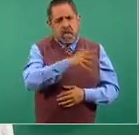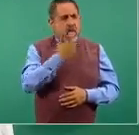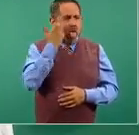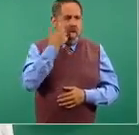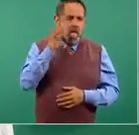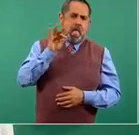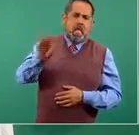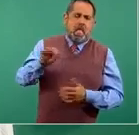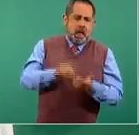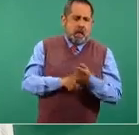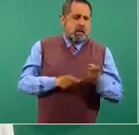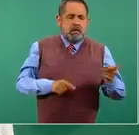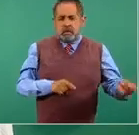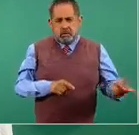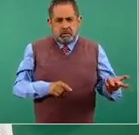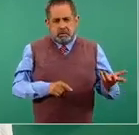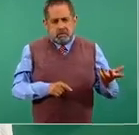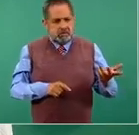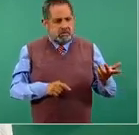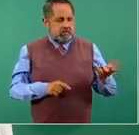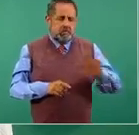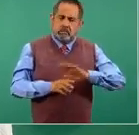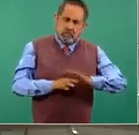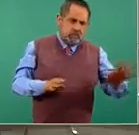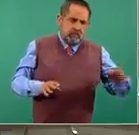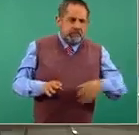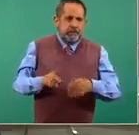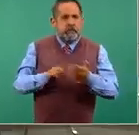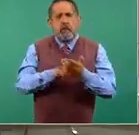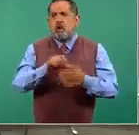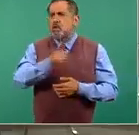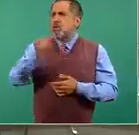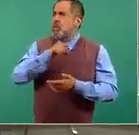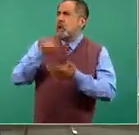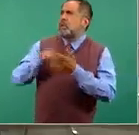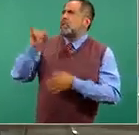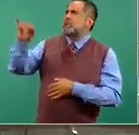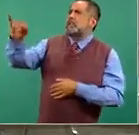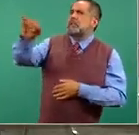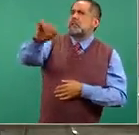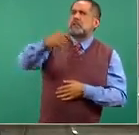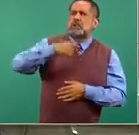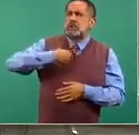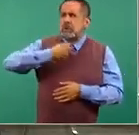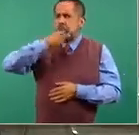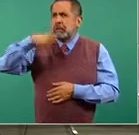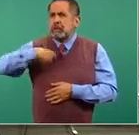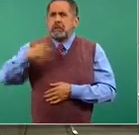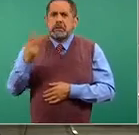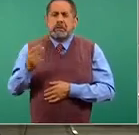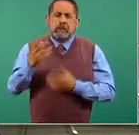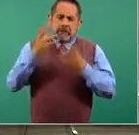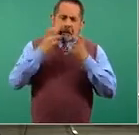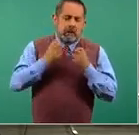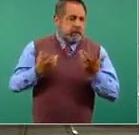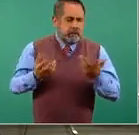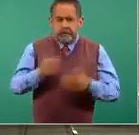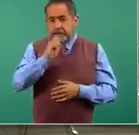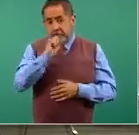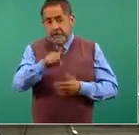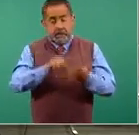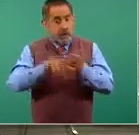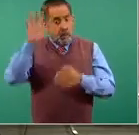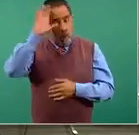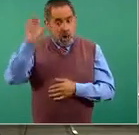que tenga esta tristeza cuando ve que en otros lugares sí está ocurriendo. Y también ahí en Morelos me